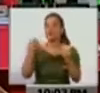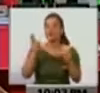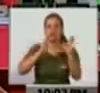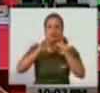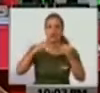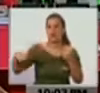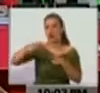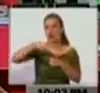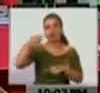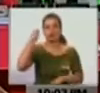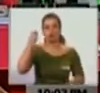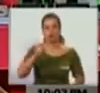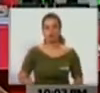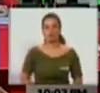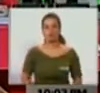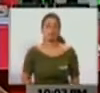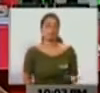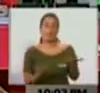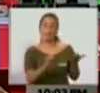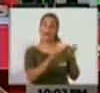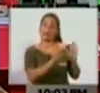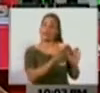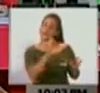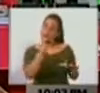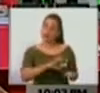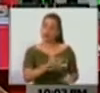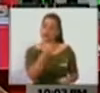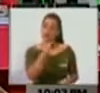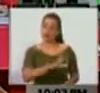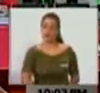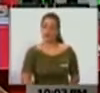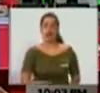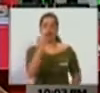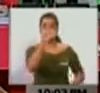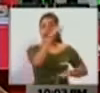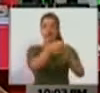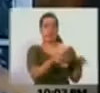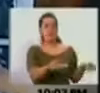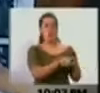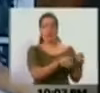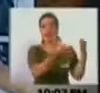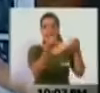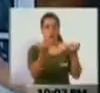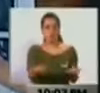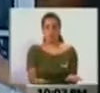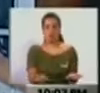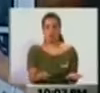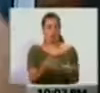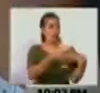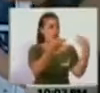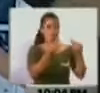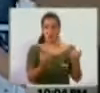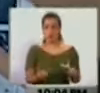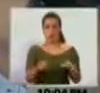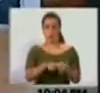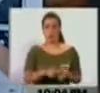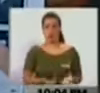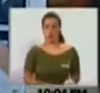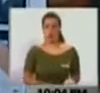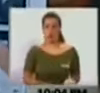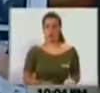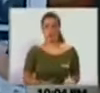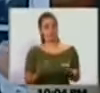lo que tiene ahorita Nido de Paloma en la Asamblea Nacional. Un verdadero, ¿cómo se llama esto?